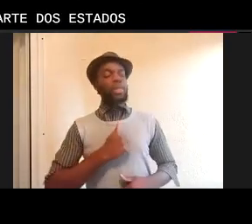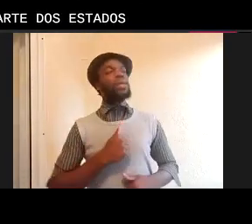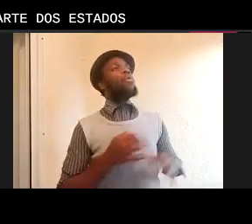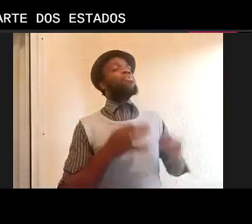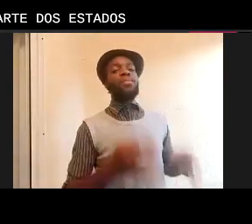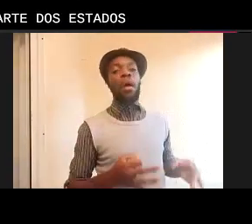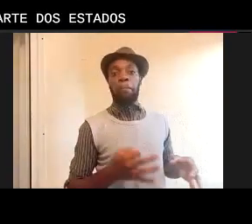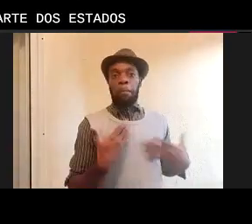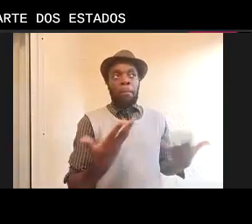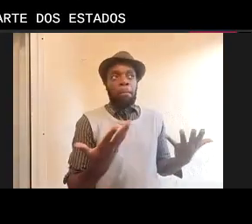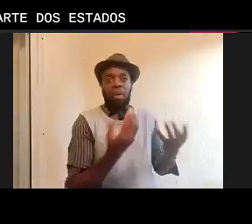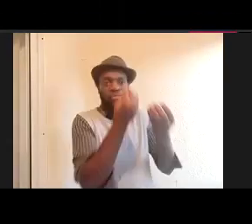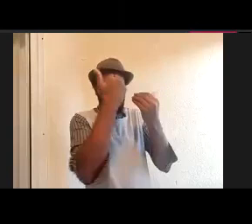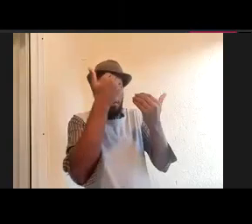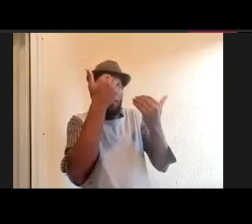entonces, ¿verdad?